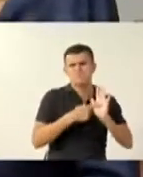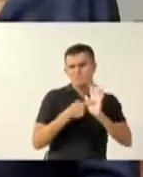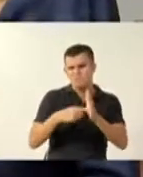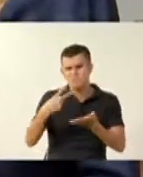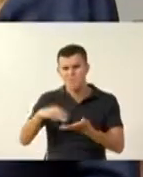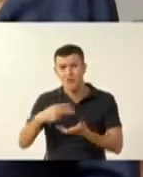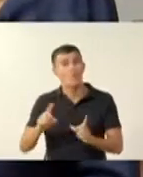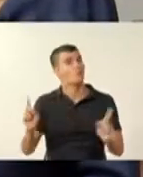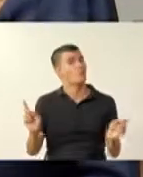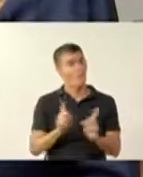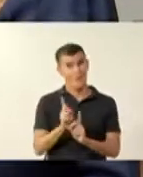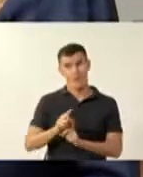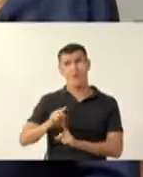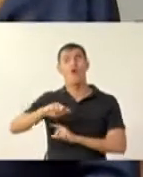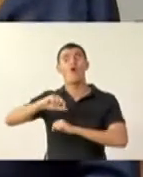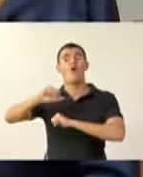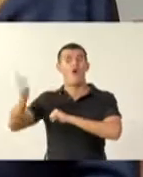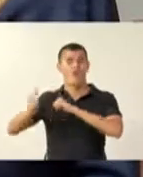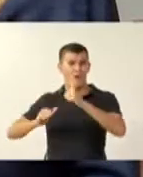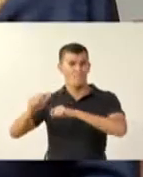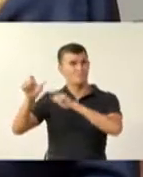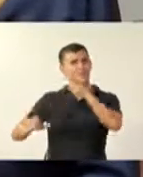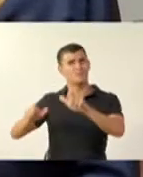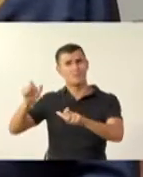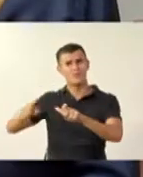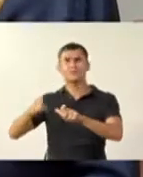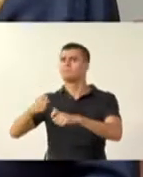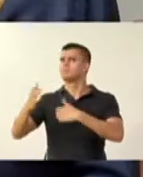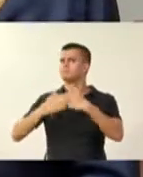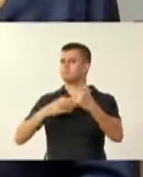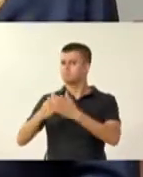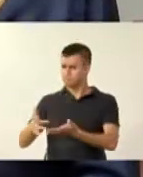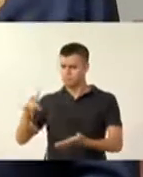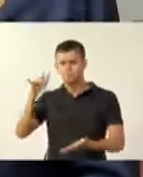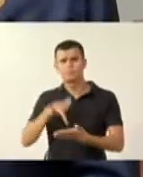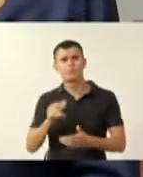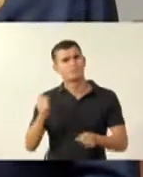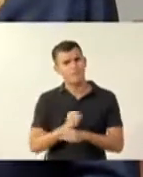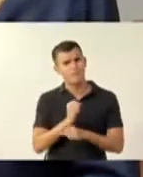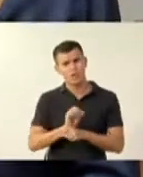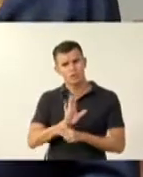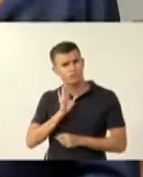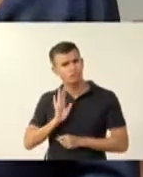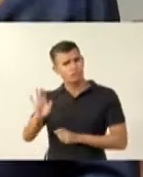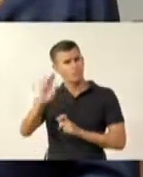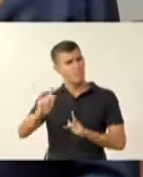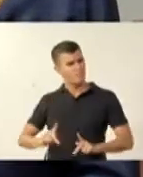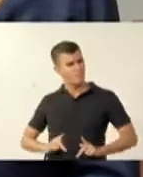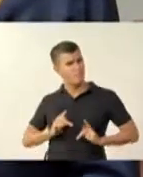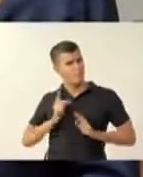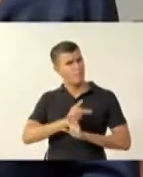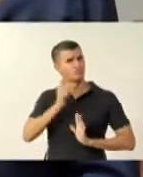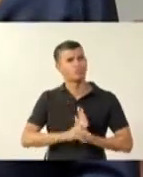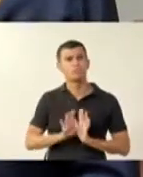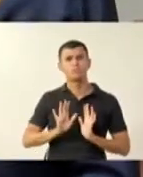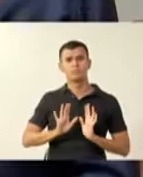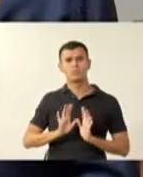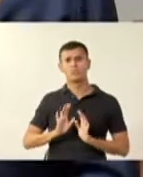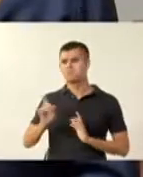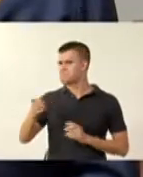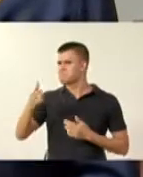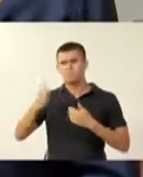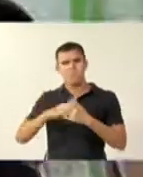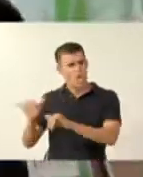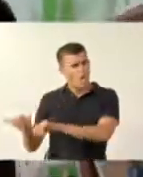es su estilo de vida, es su vocación, es su decisión, su proyecto de vida, y como tal le invierte, igual